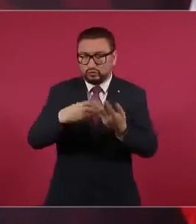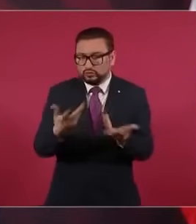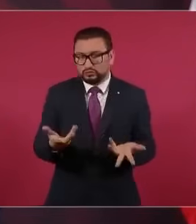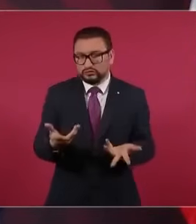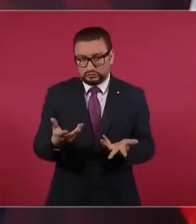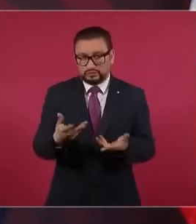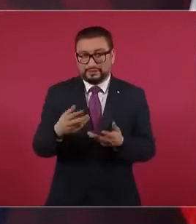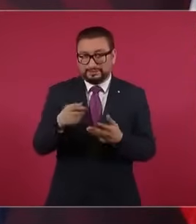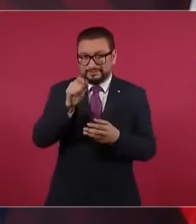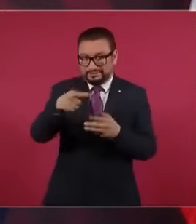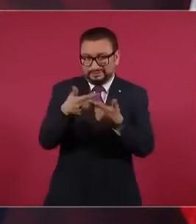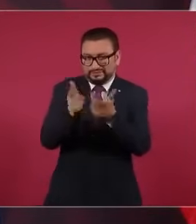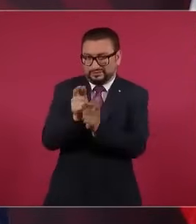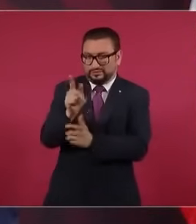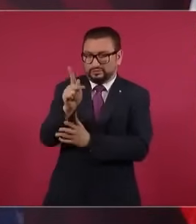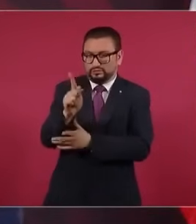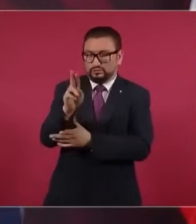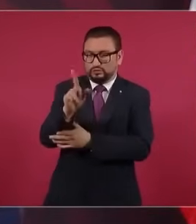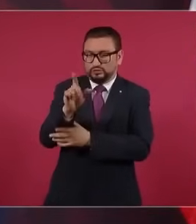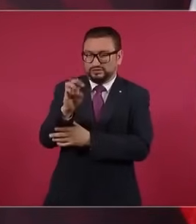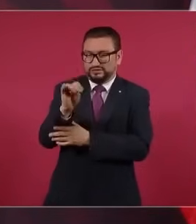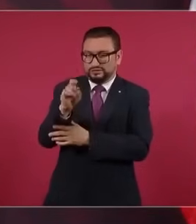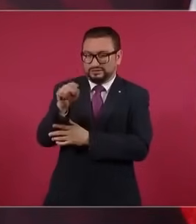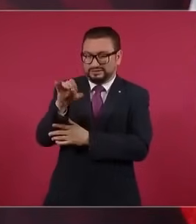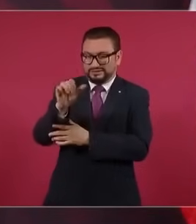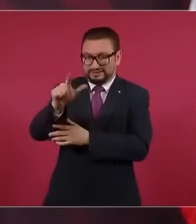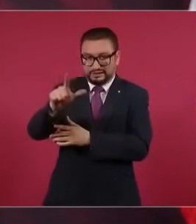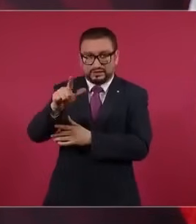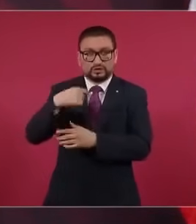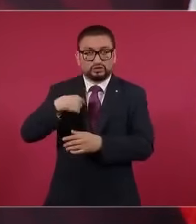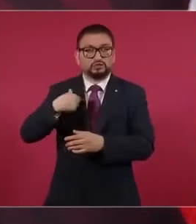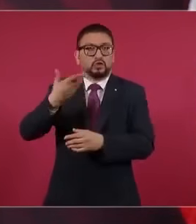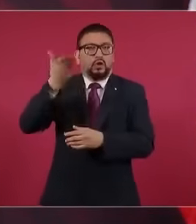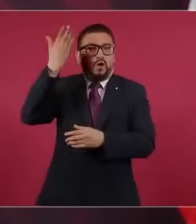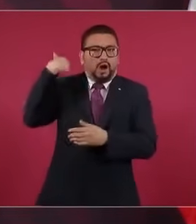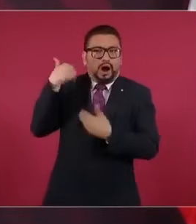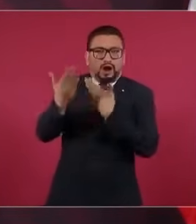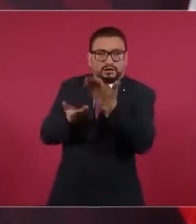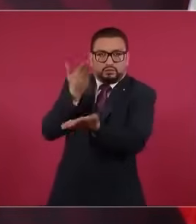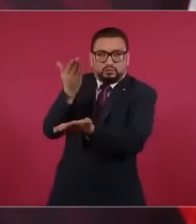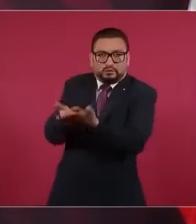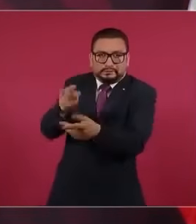Que dicho sea de paso, yo propuse eliminarlos